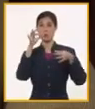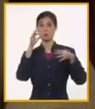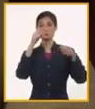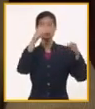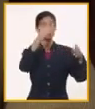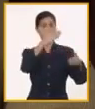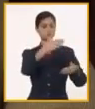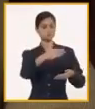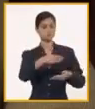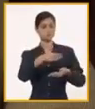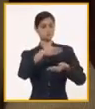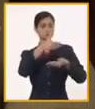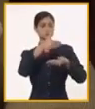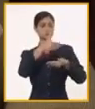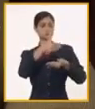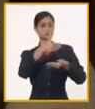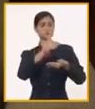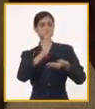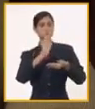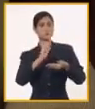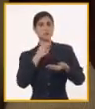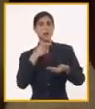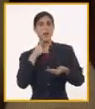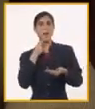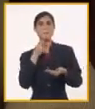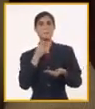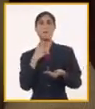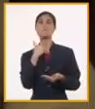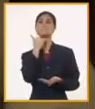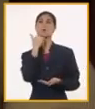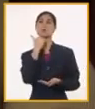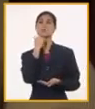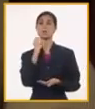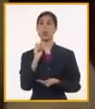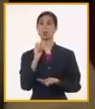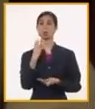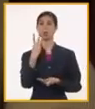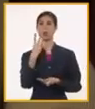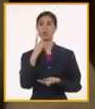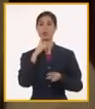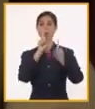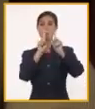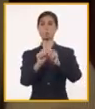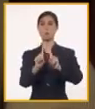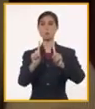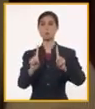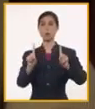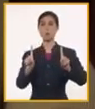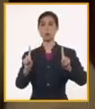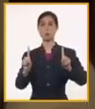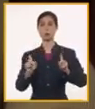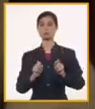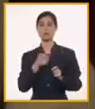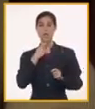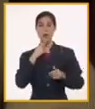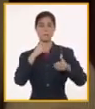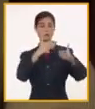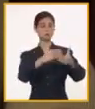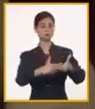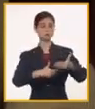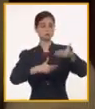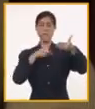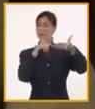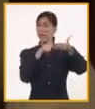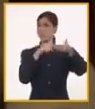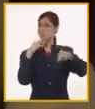hicieron esto, le decía, había como 3 o 4 guardias de esos, los que hacen la carpeta, son unos degenerados y unos qué sé